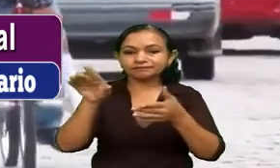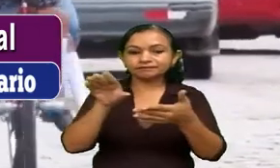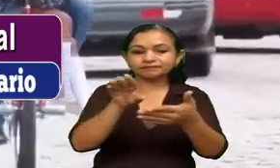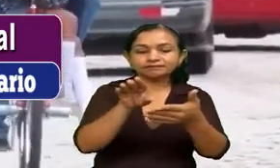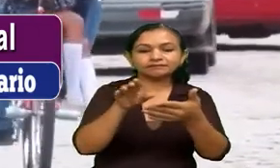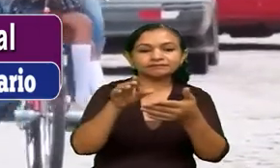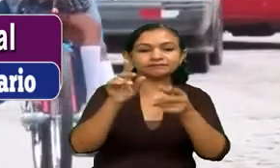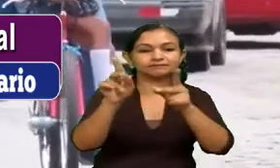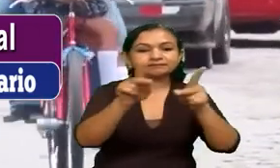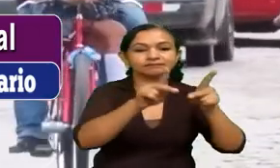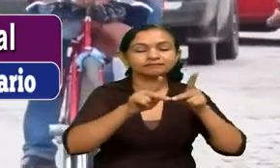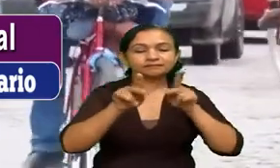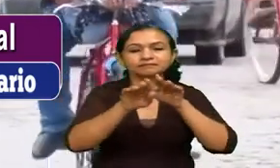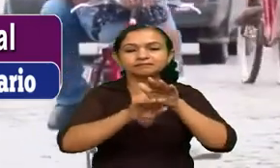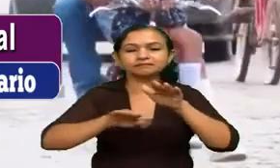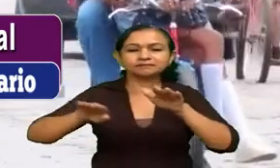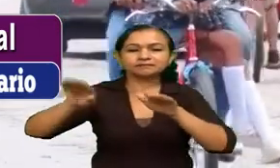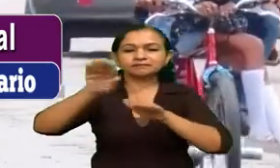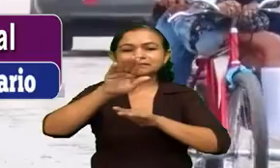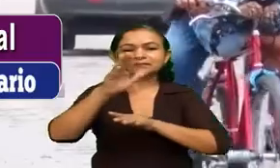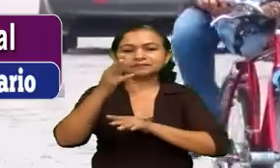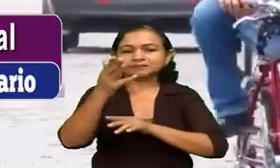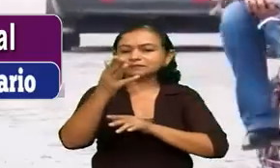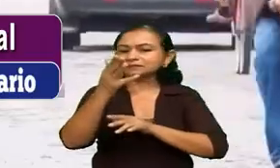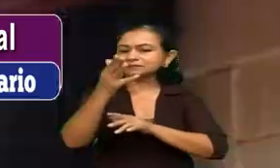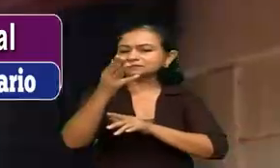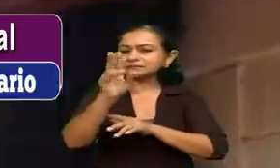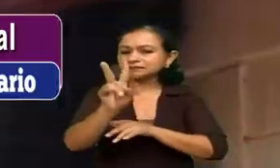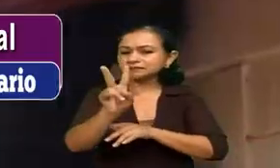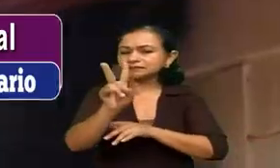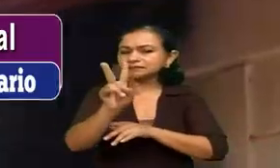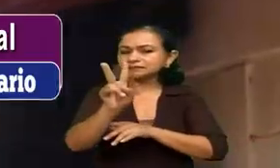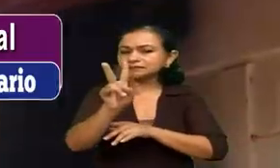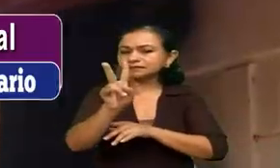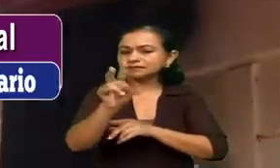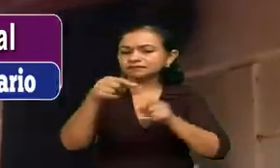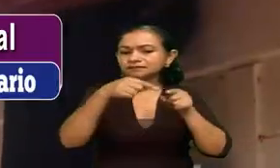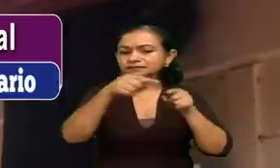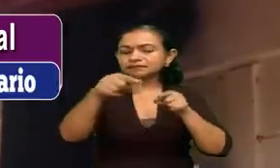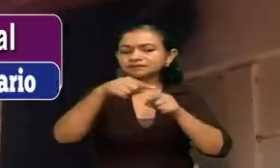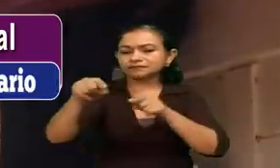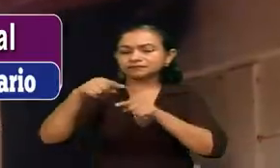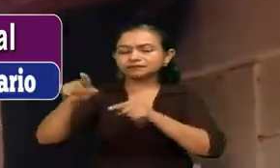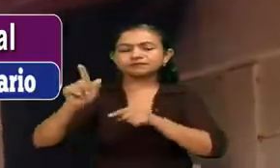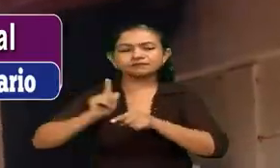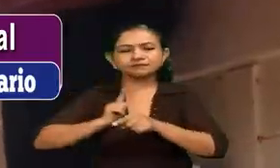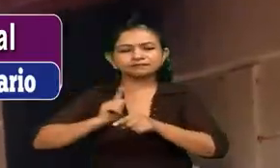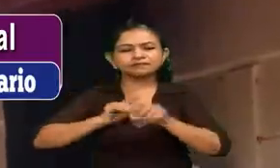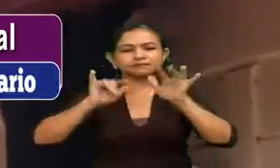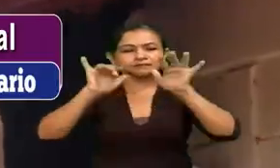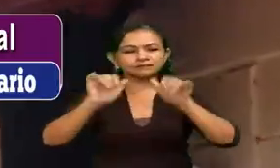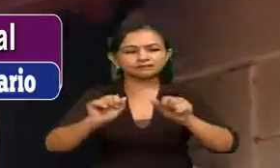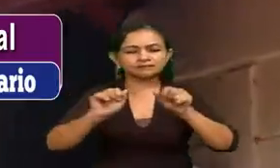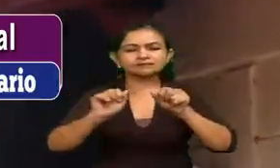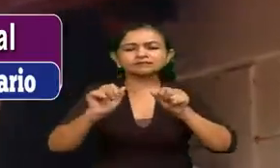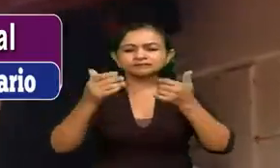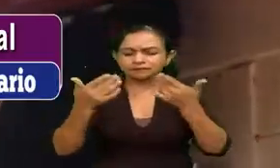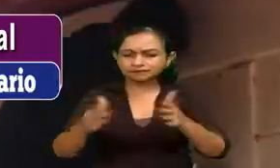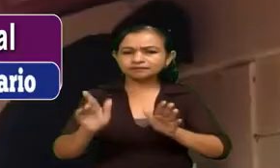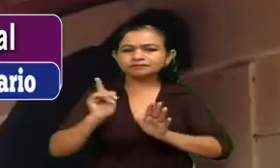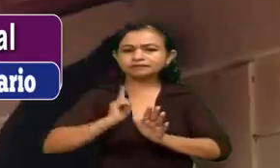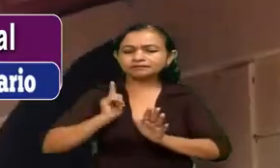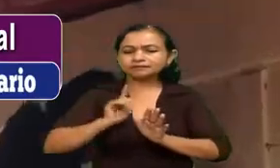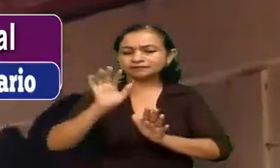las comunidades. Llevamos más de 92 municipios que estamos ya con tendido de fibra.